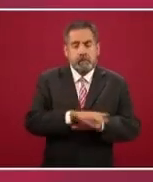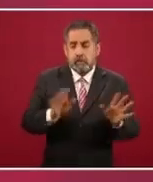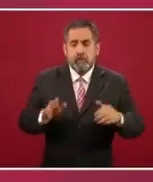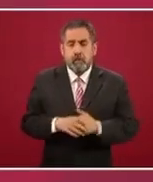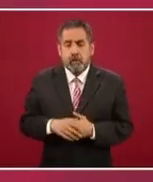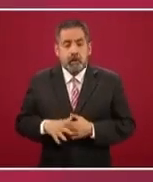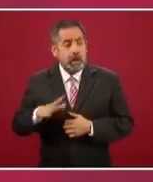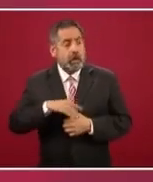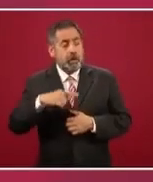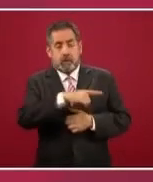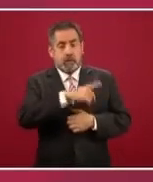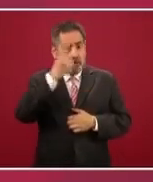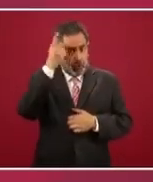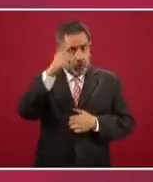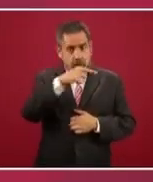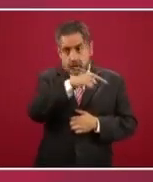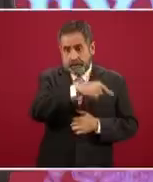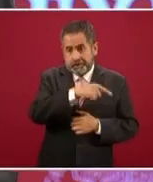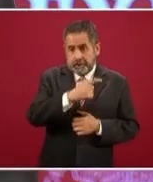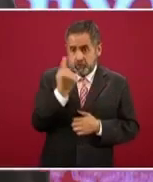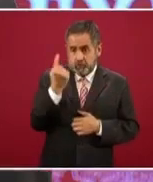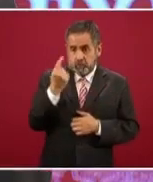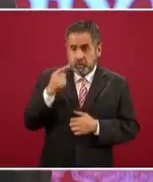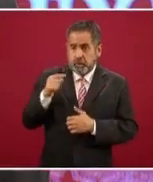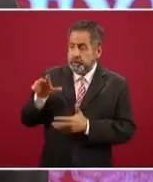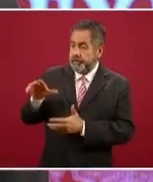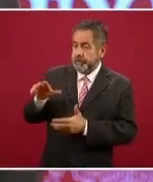un empresario que